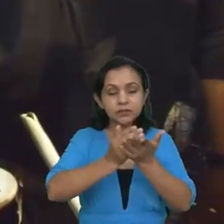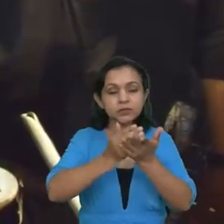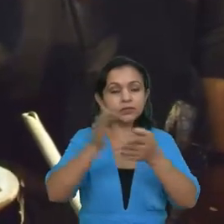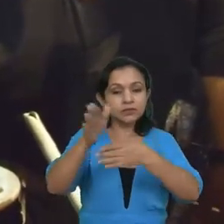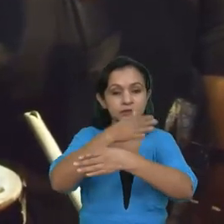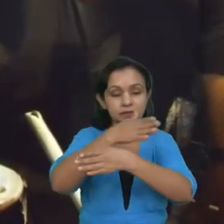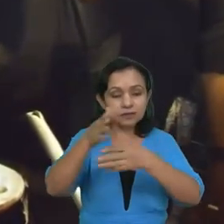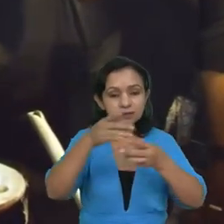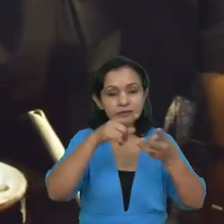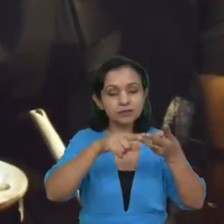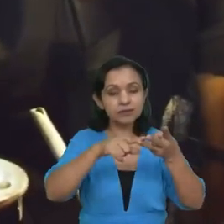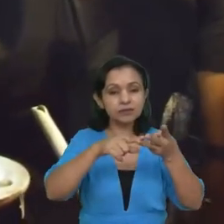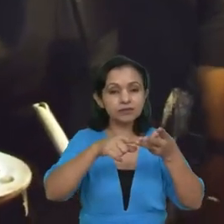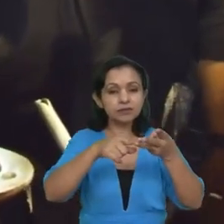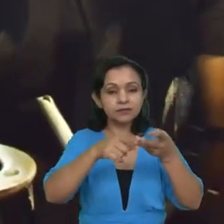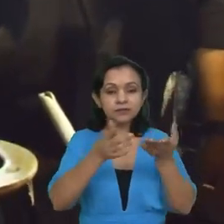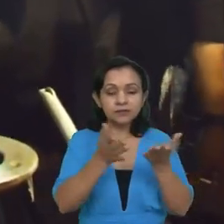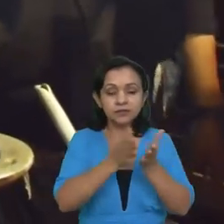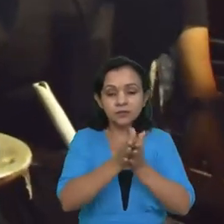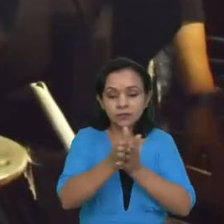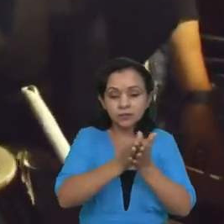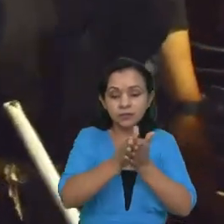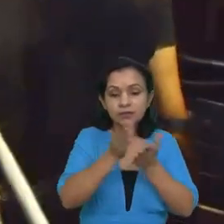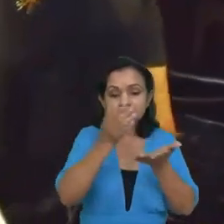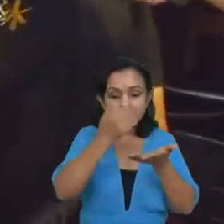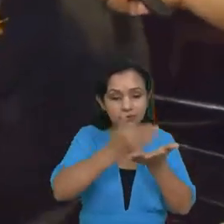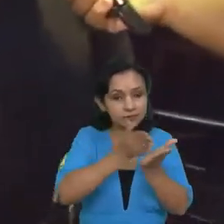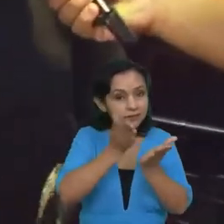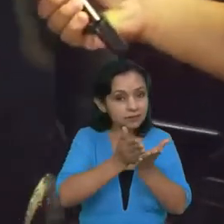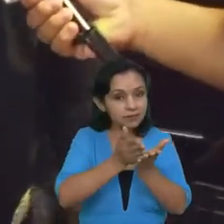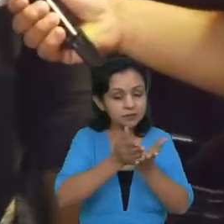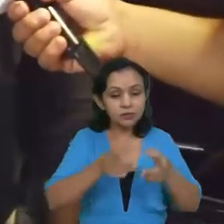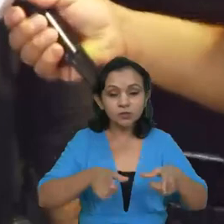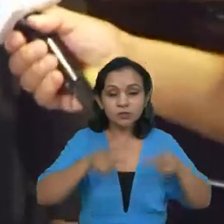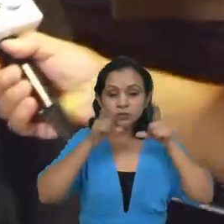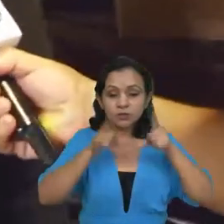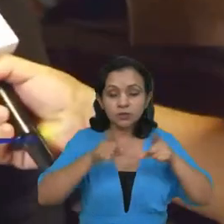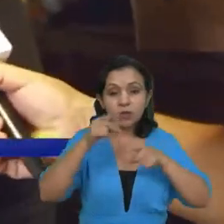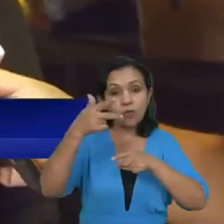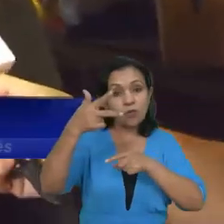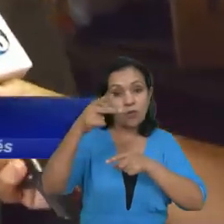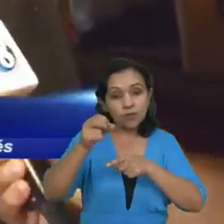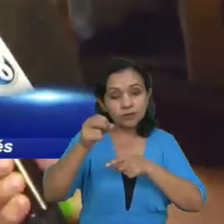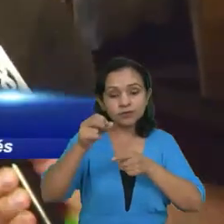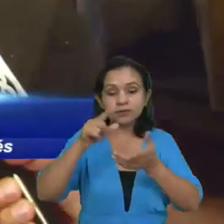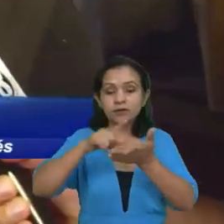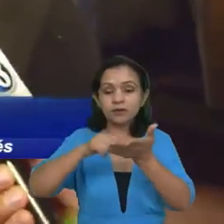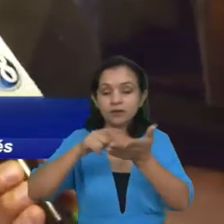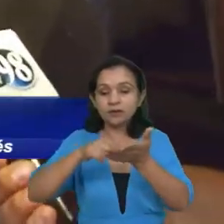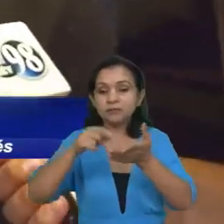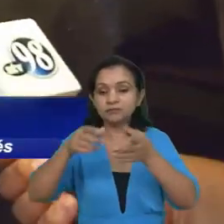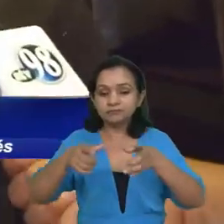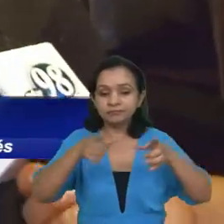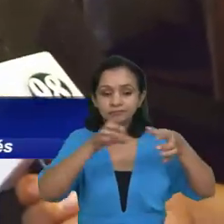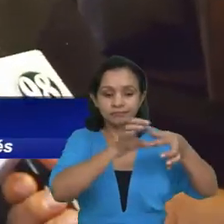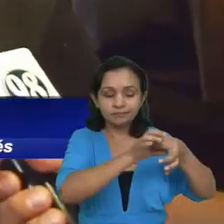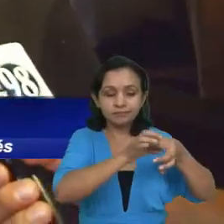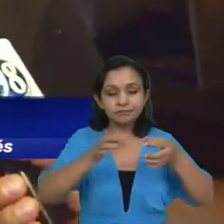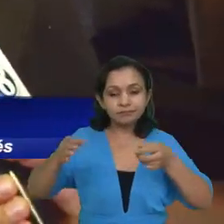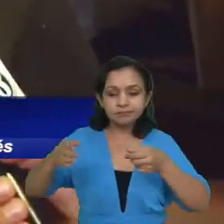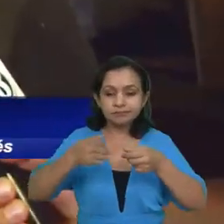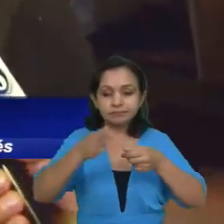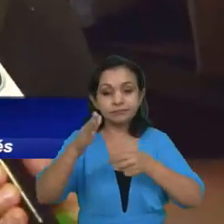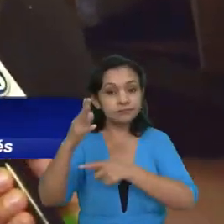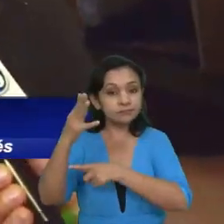la sopa de queso favorable estamos dando la 80 córdoba el servicio consuelo y su vestimenta la sopa de marisco